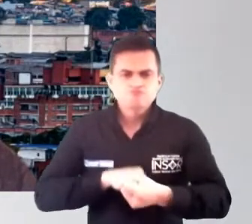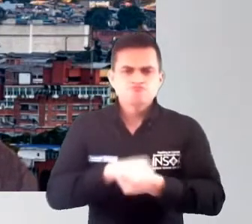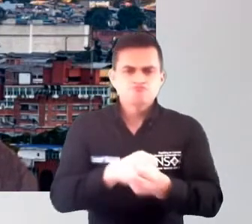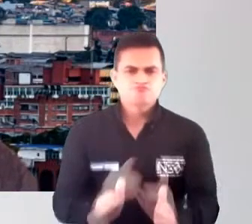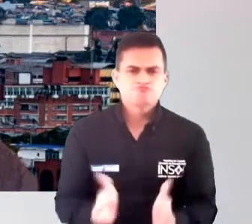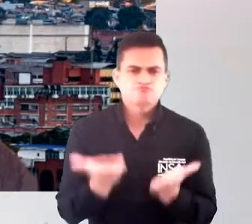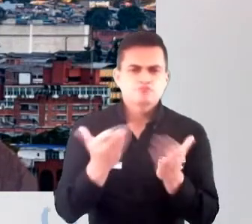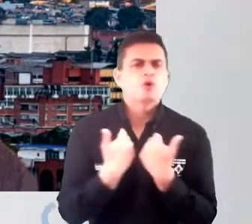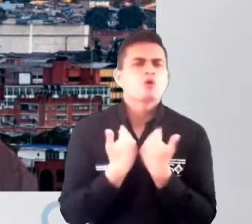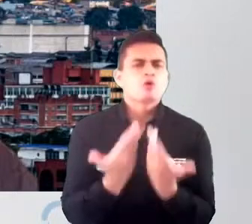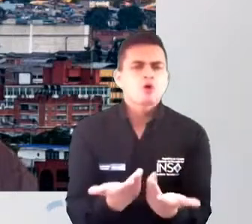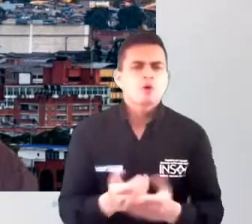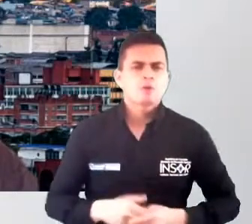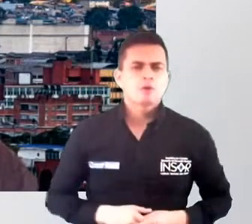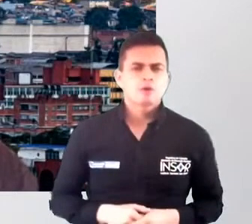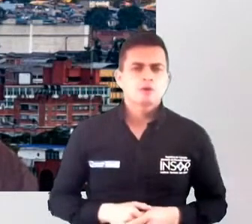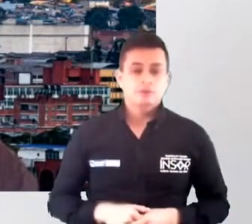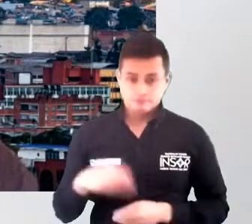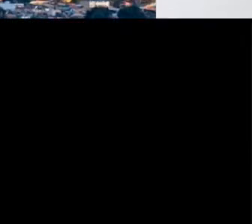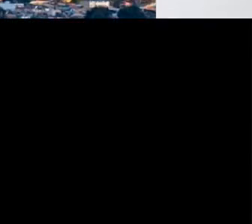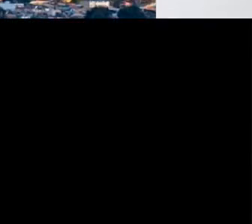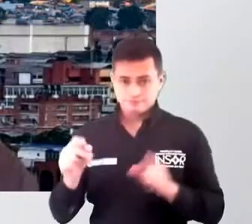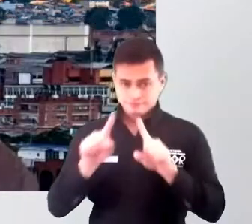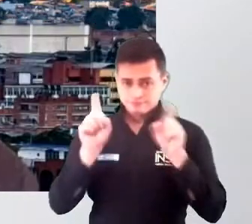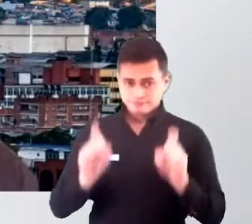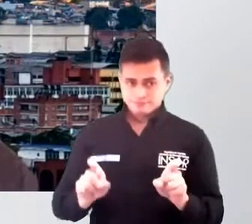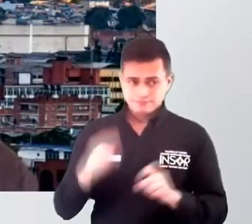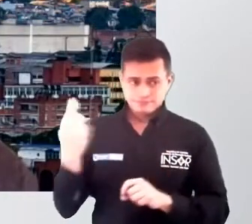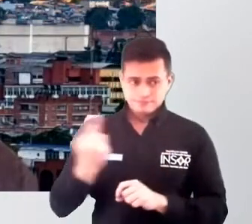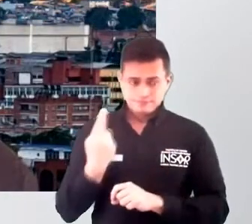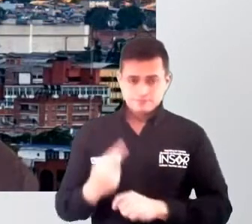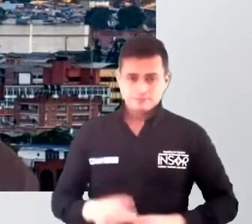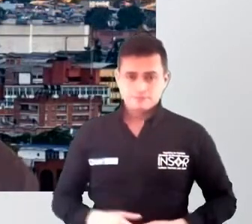No sé si quiere que la repita, que de pronto ya hablo muy rápido.